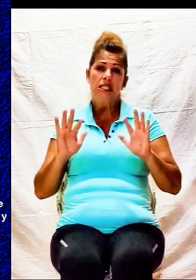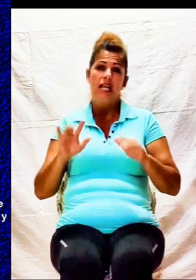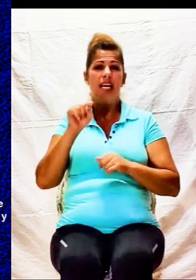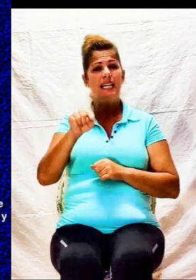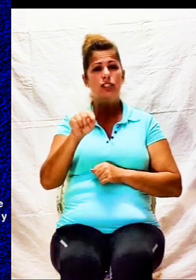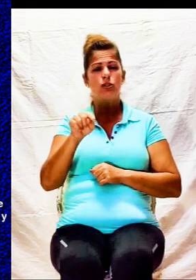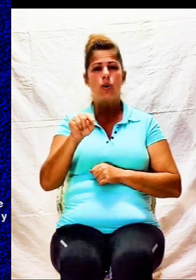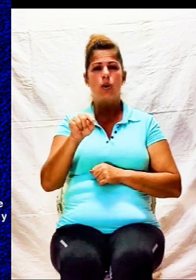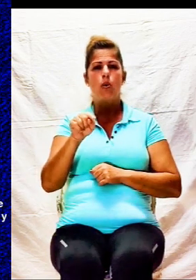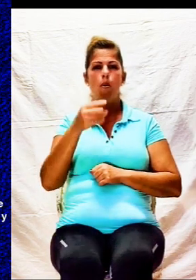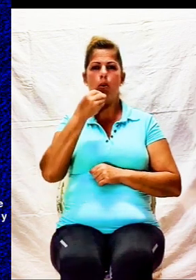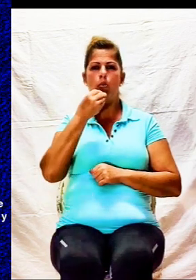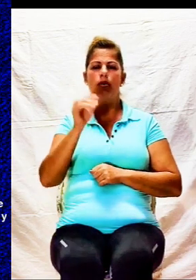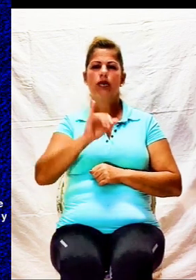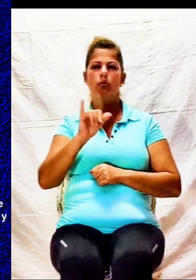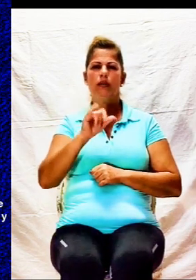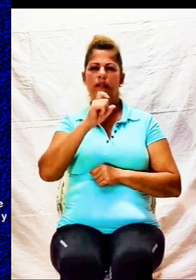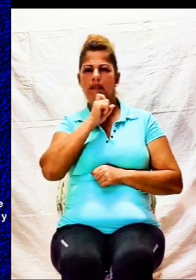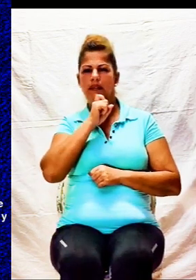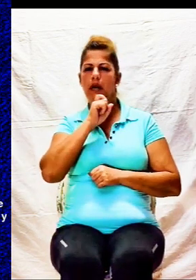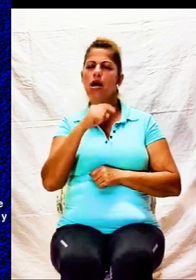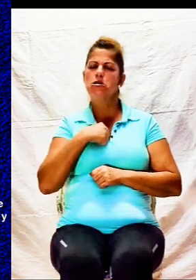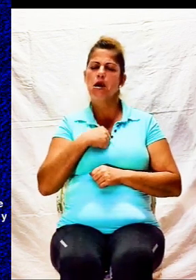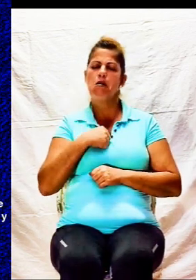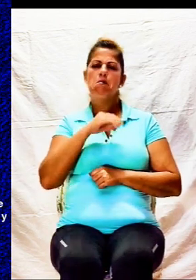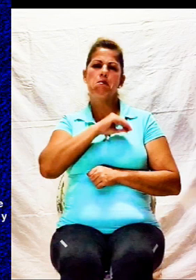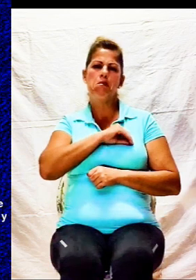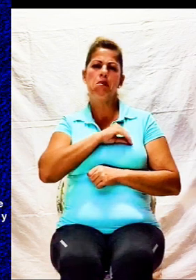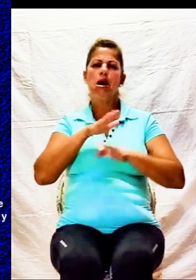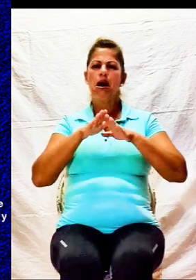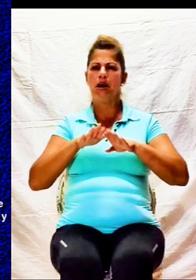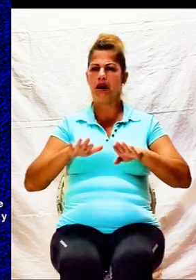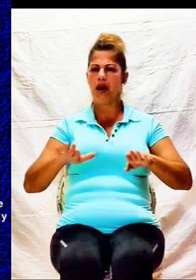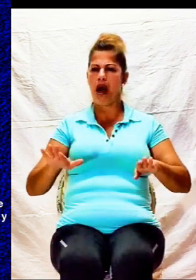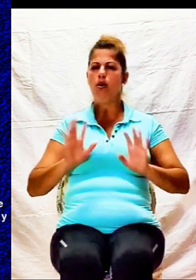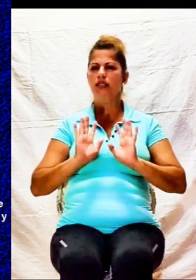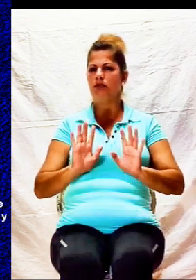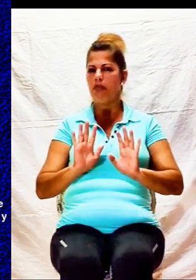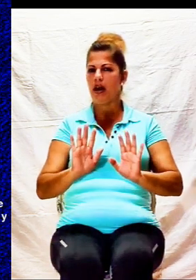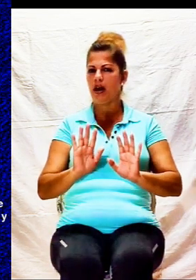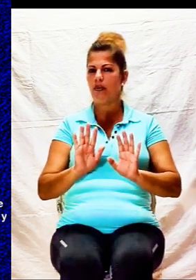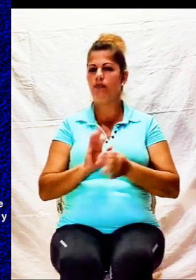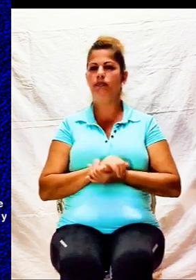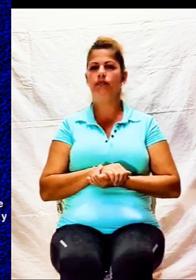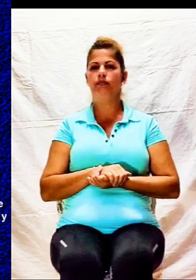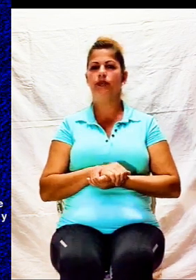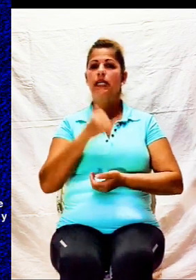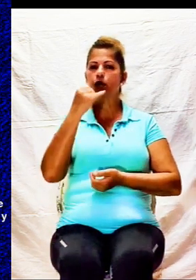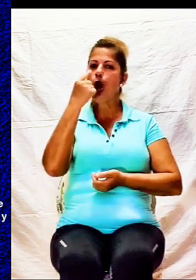Recordar que quizás esto resulte escurridizo, por lo que me relajo hasta dejar que